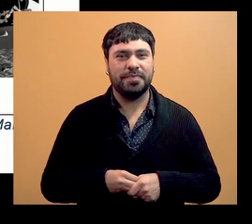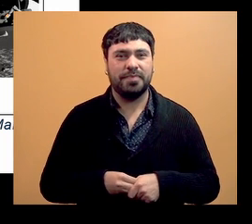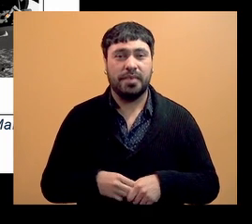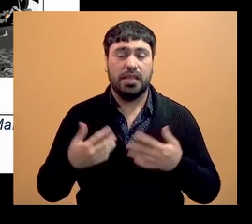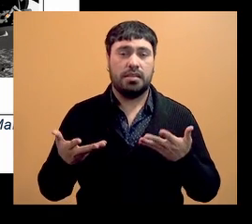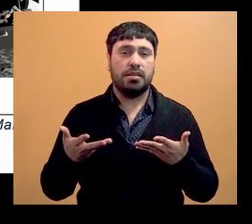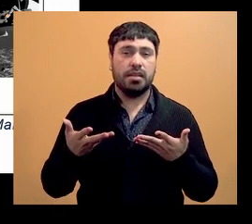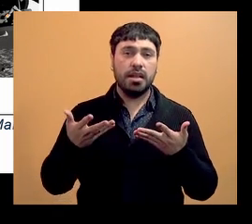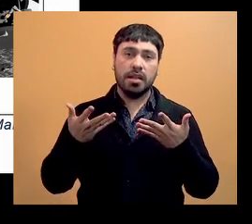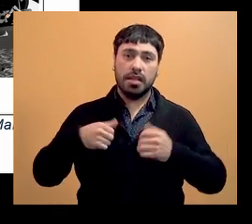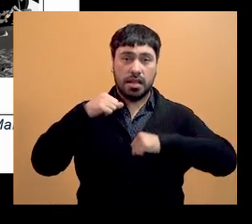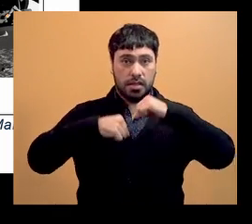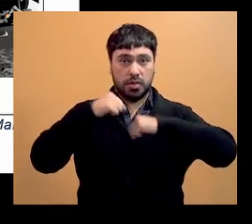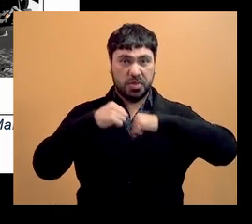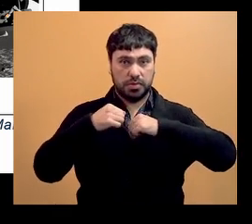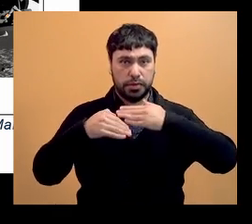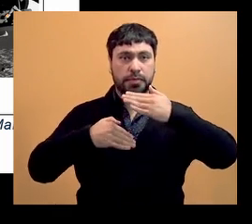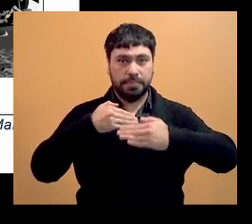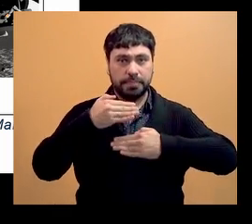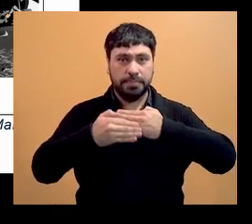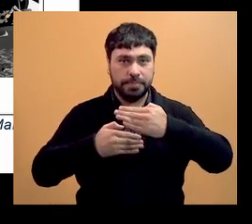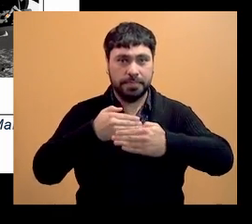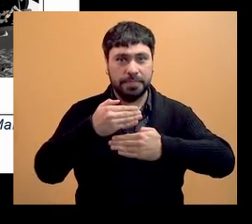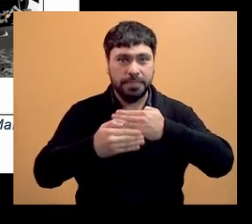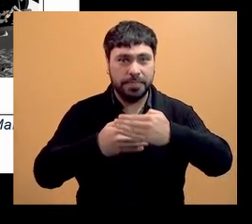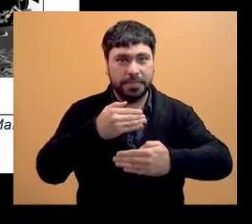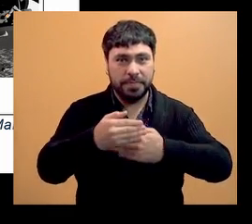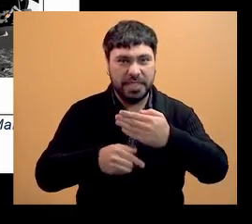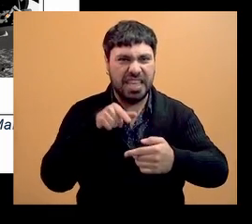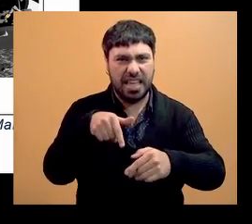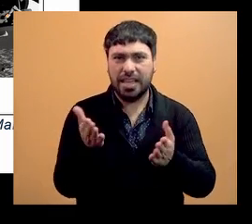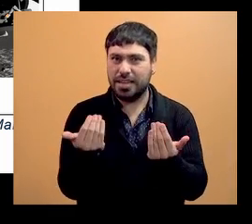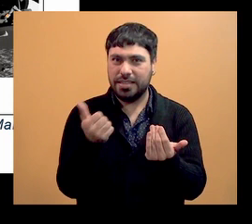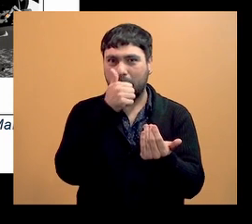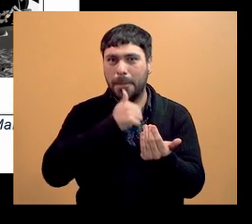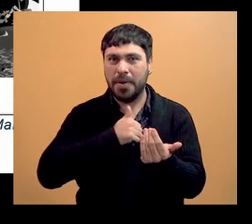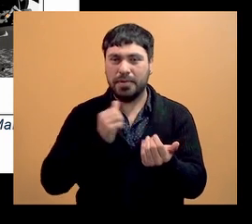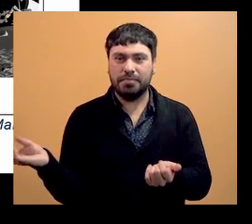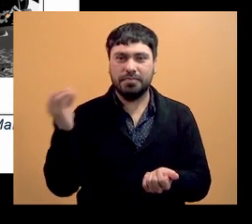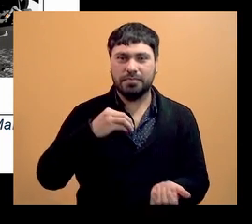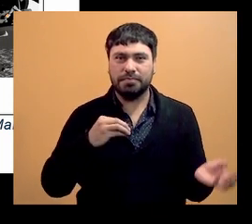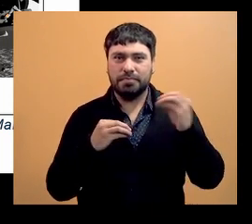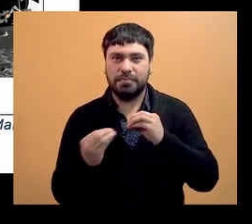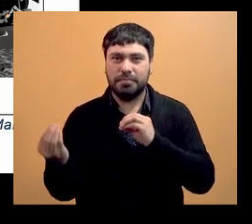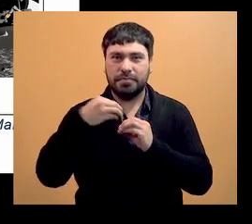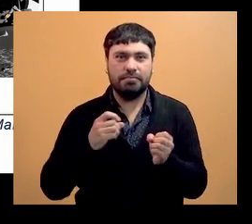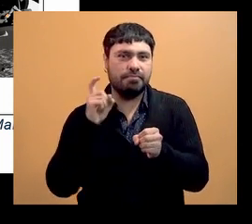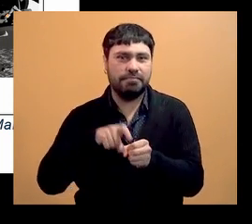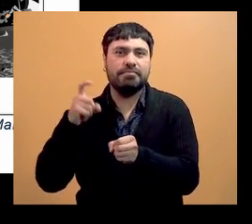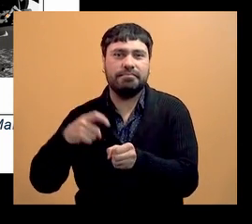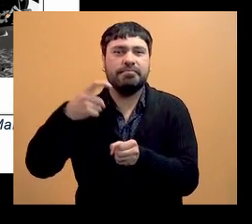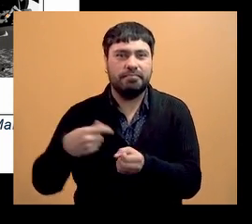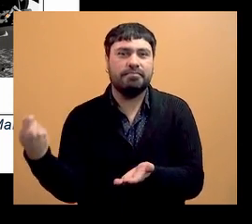negocio y la industria a partir de la colaboración con privados. Por lo tanto, para todas estas nuevas misiones, que voy a hablar un poquito más adelante, si es